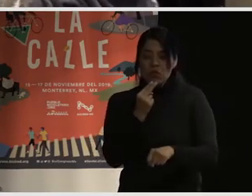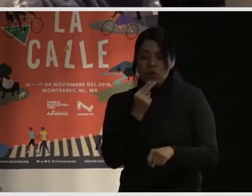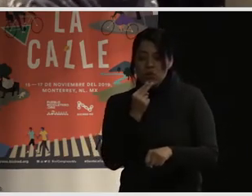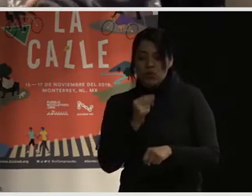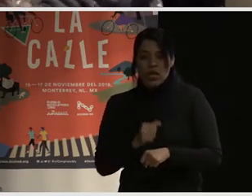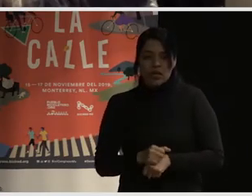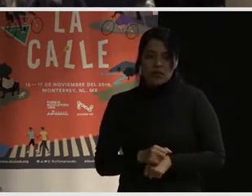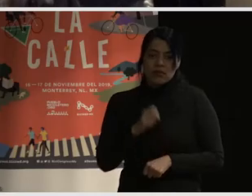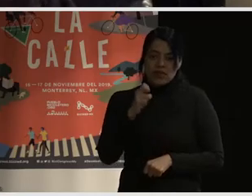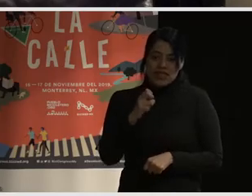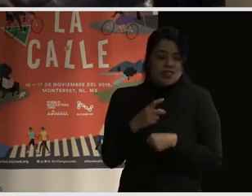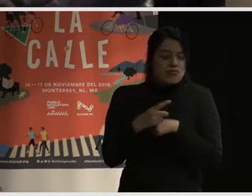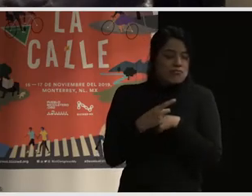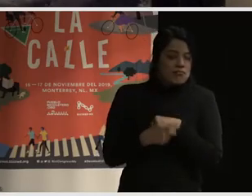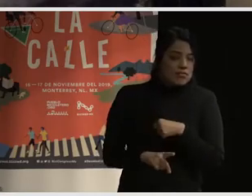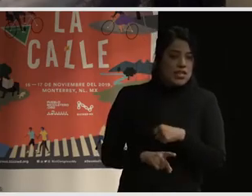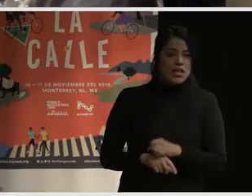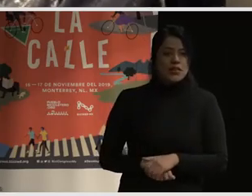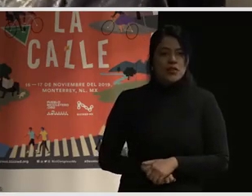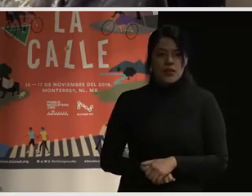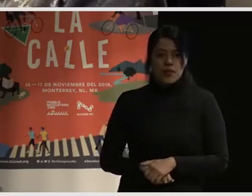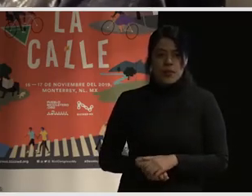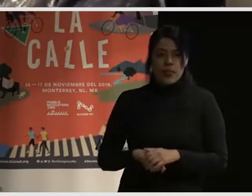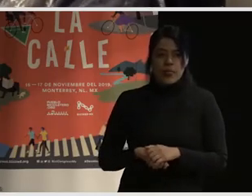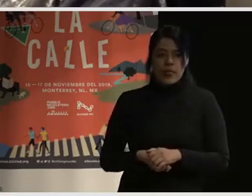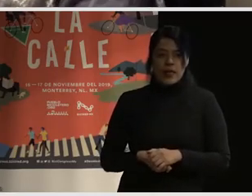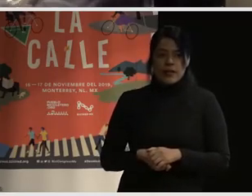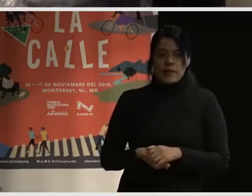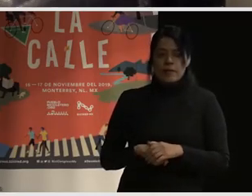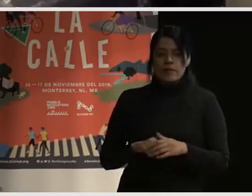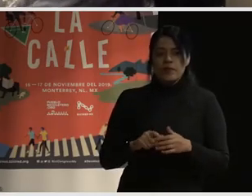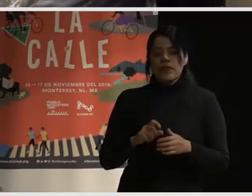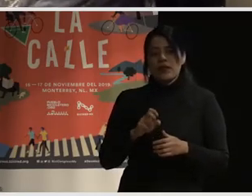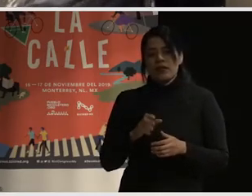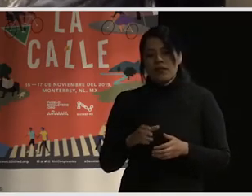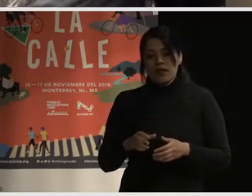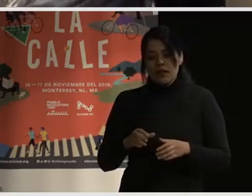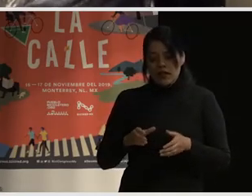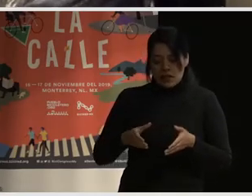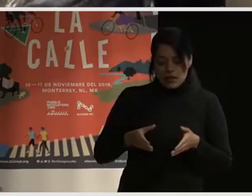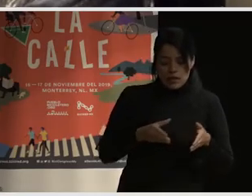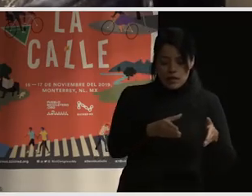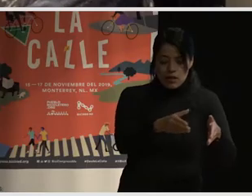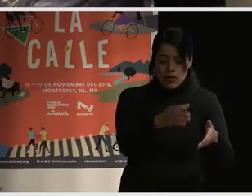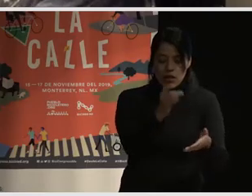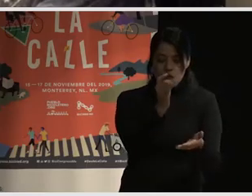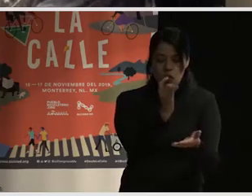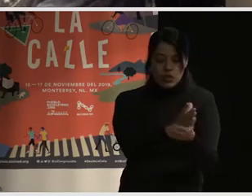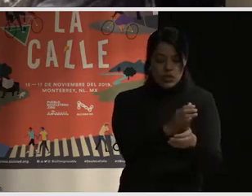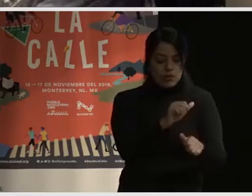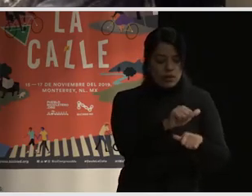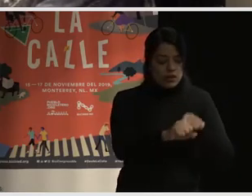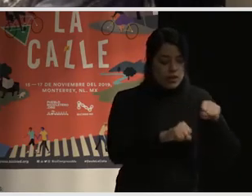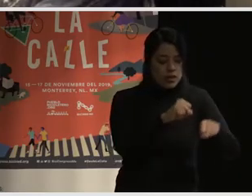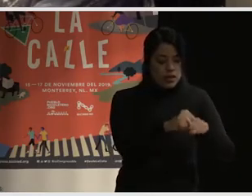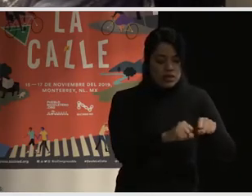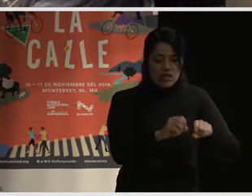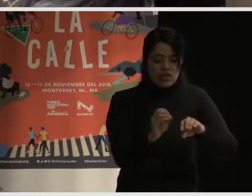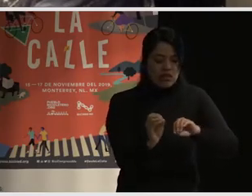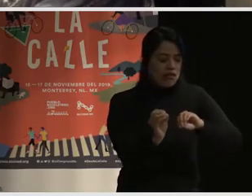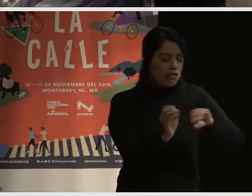de ahí y entonces dejando afuera estos espacios las ciclovías abandonadas incluso